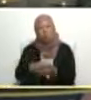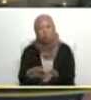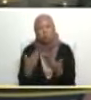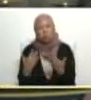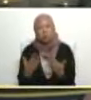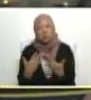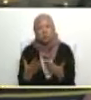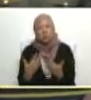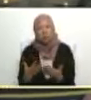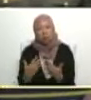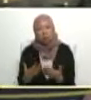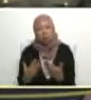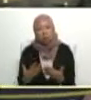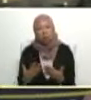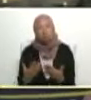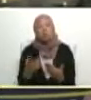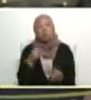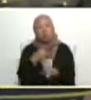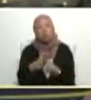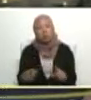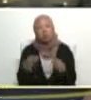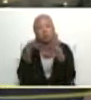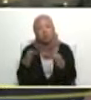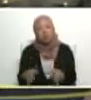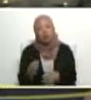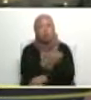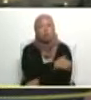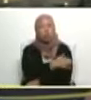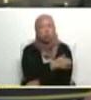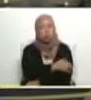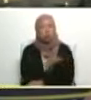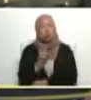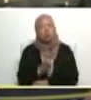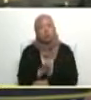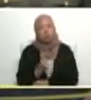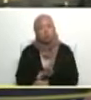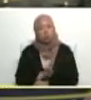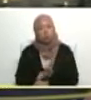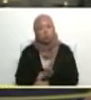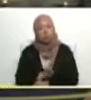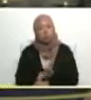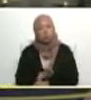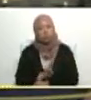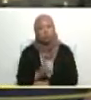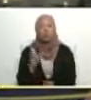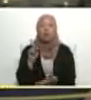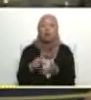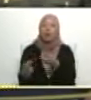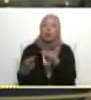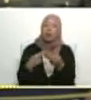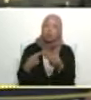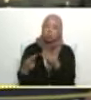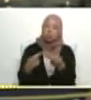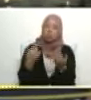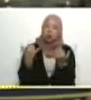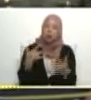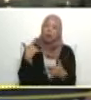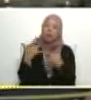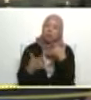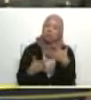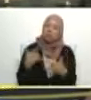desesperados, desesperados de la extrema derecha que está vinculada a